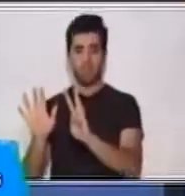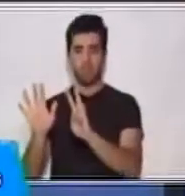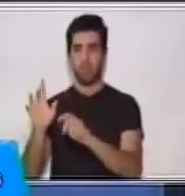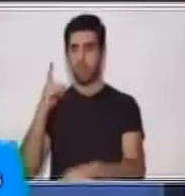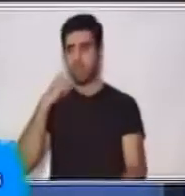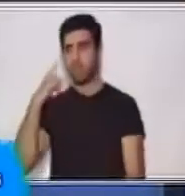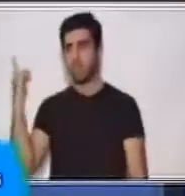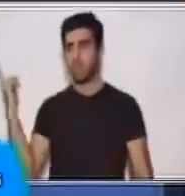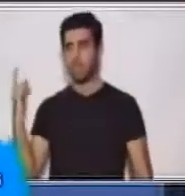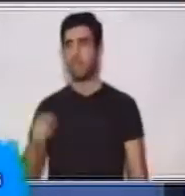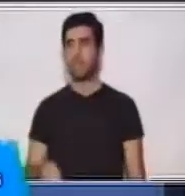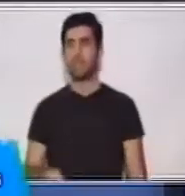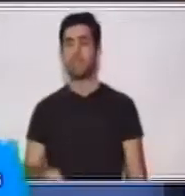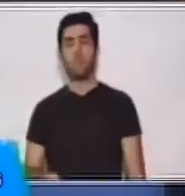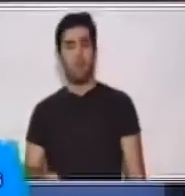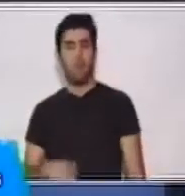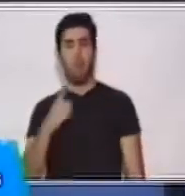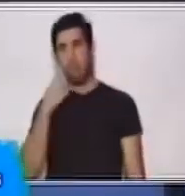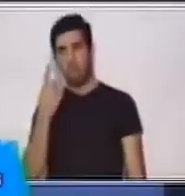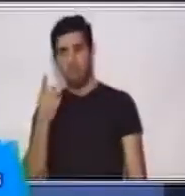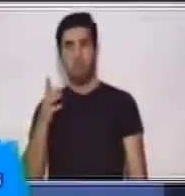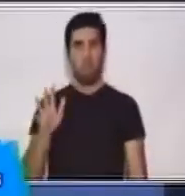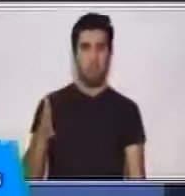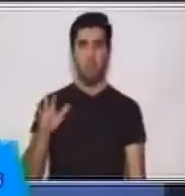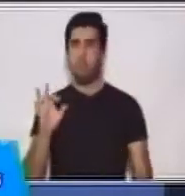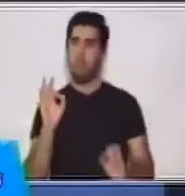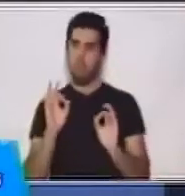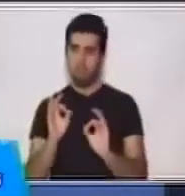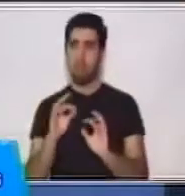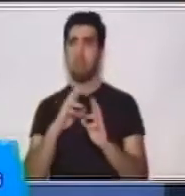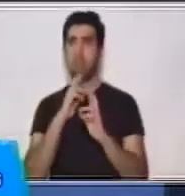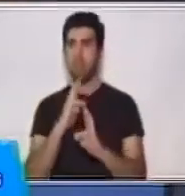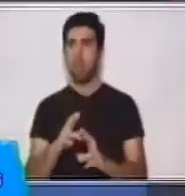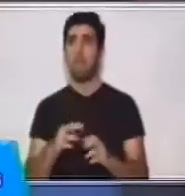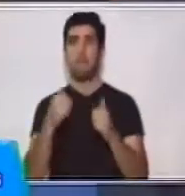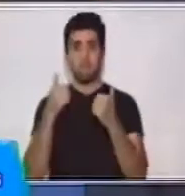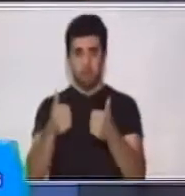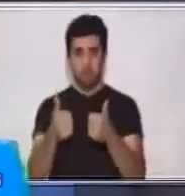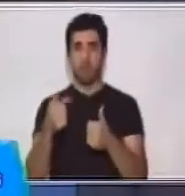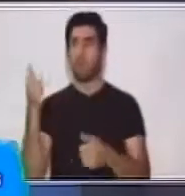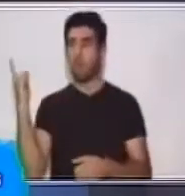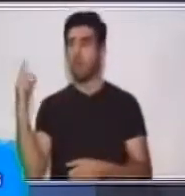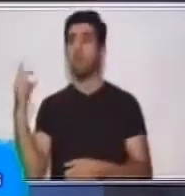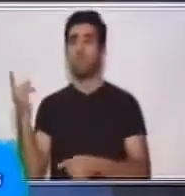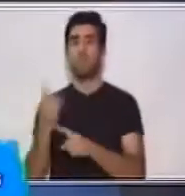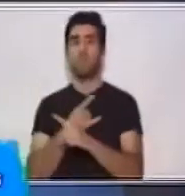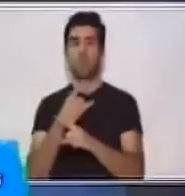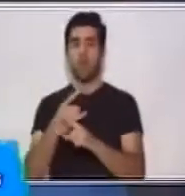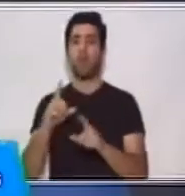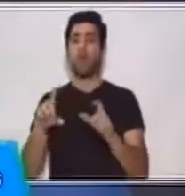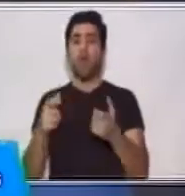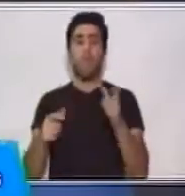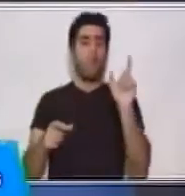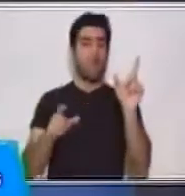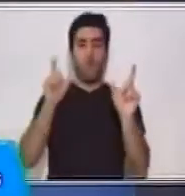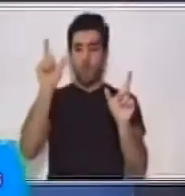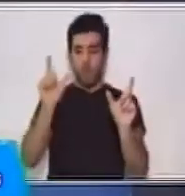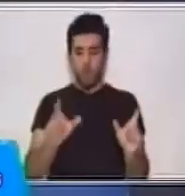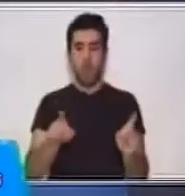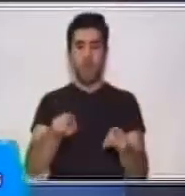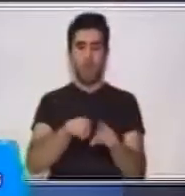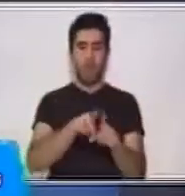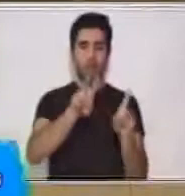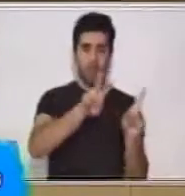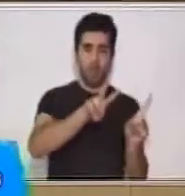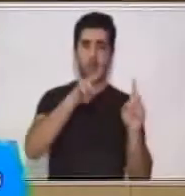7.67 unidades. Aproximadamente. Muy bien. Bien, aquí utilizamos también los recíprocos. Al momento de